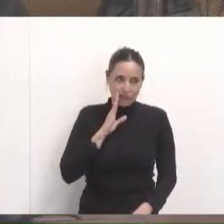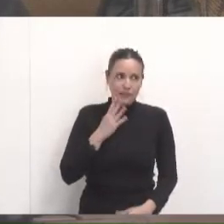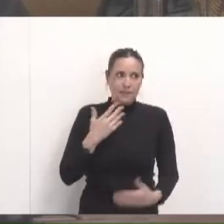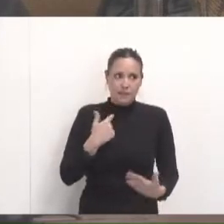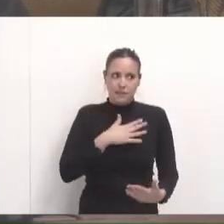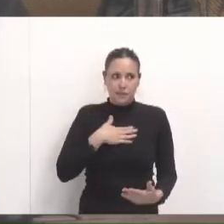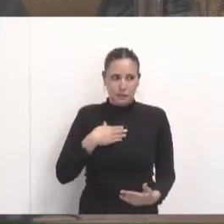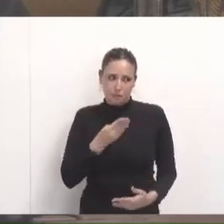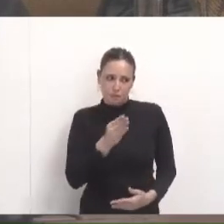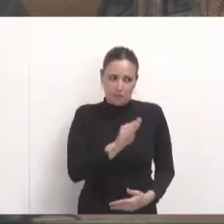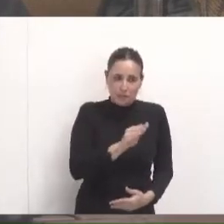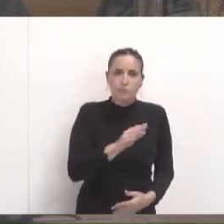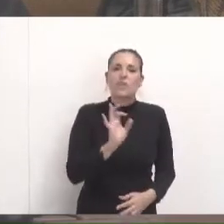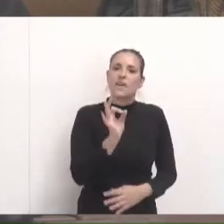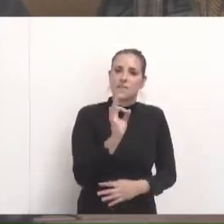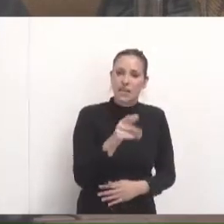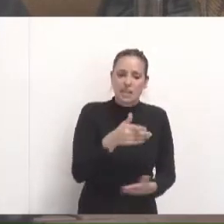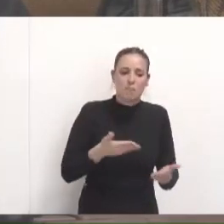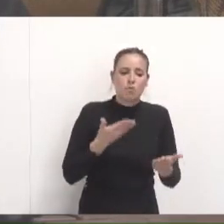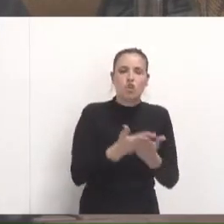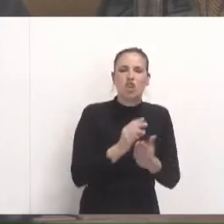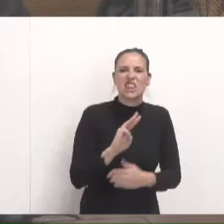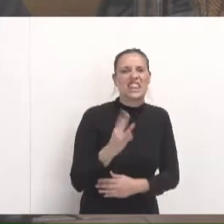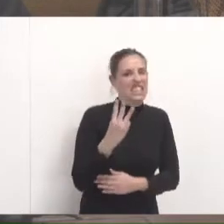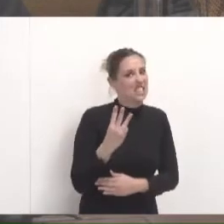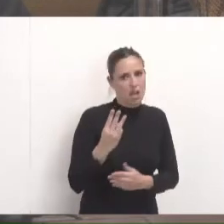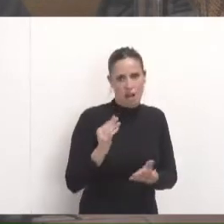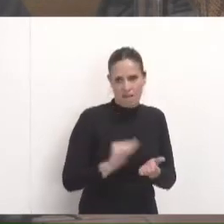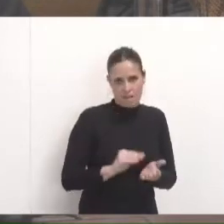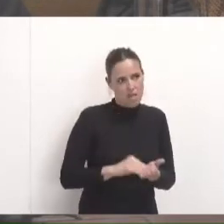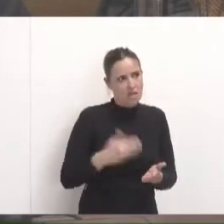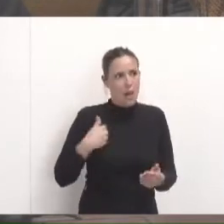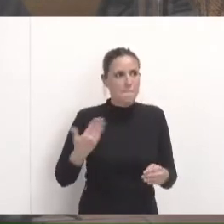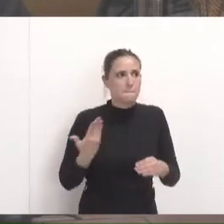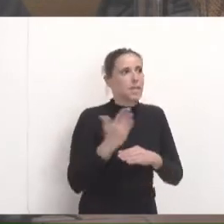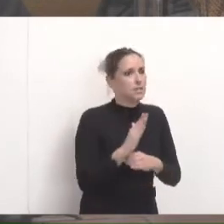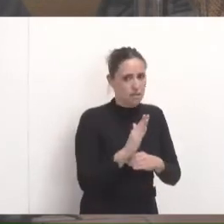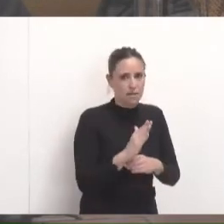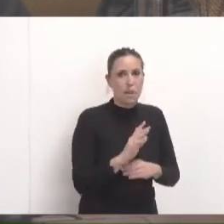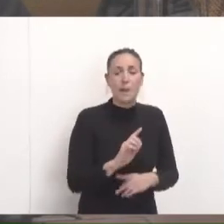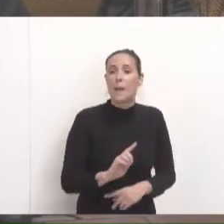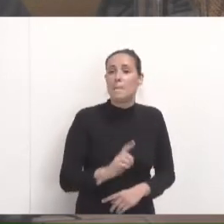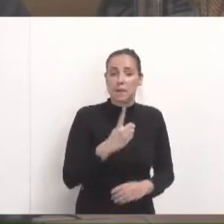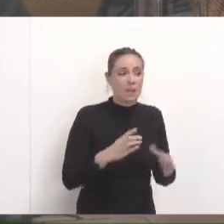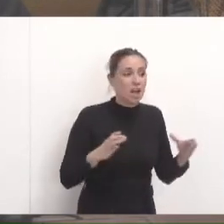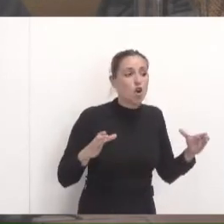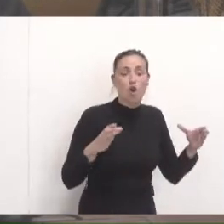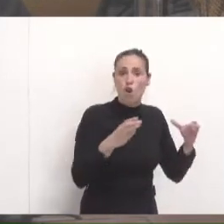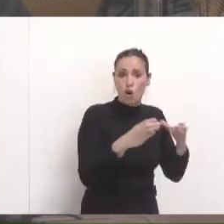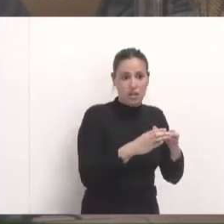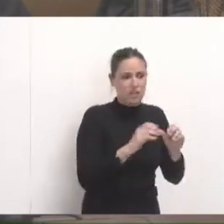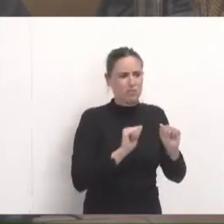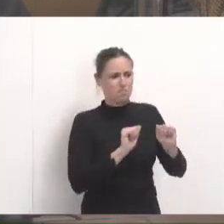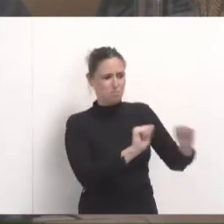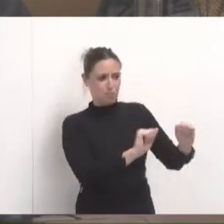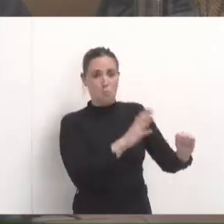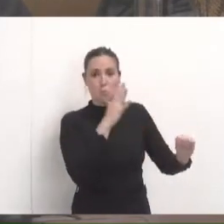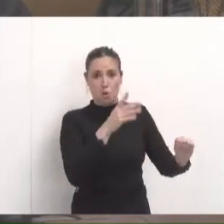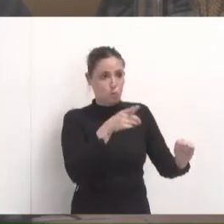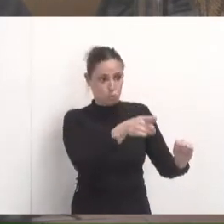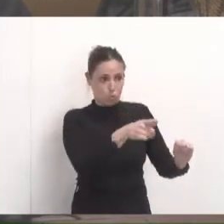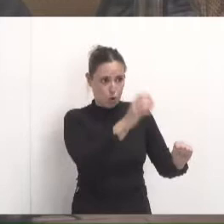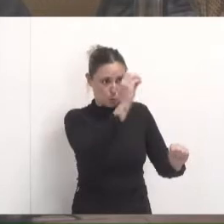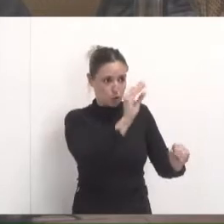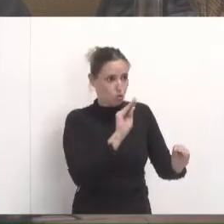vez que se presenta. La primera la rechazaron las asociaciones y los colectivos con los que usted no había contado para formularla.